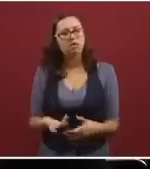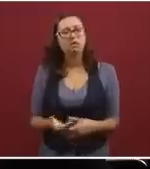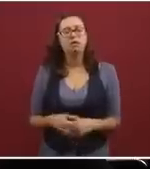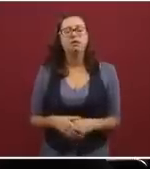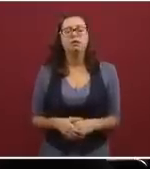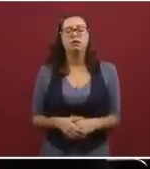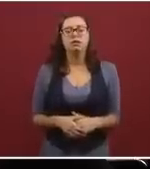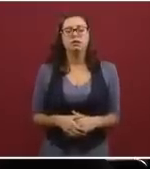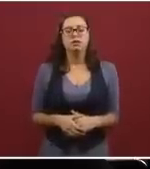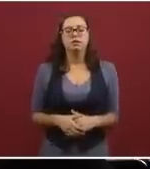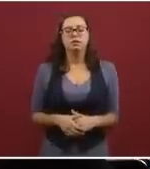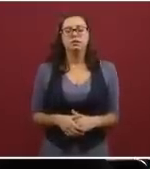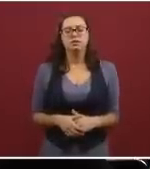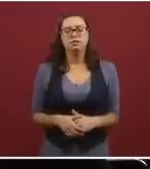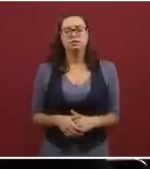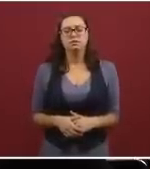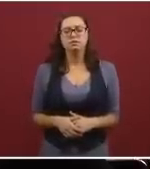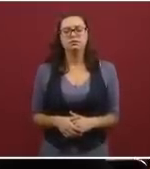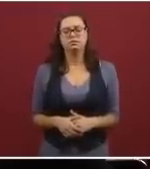que